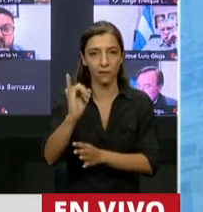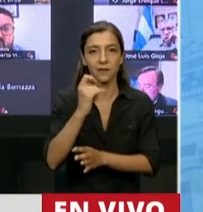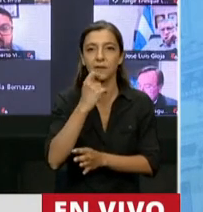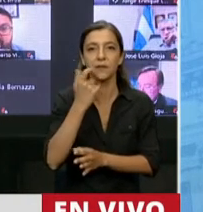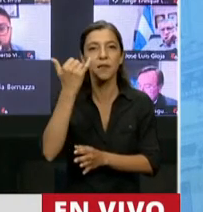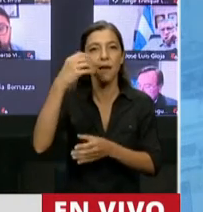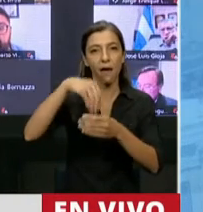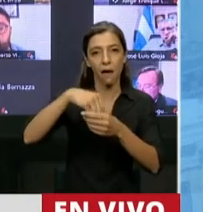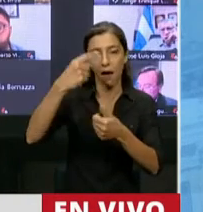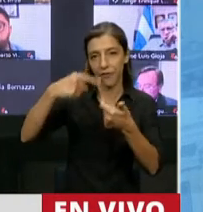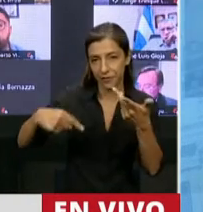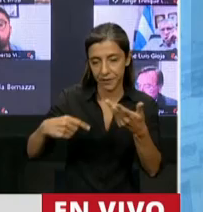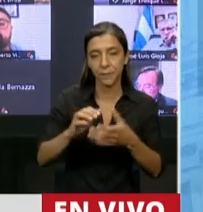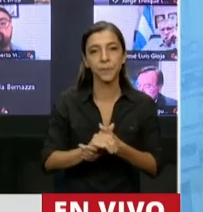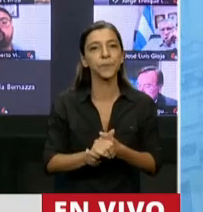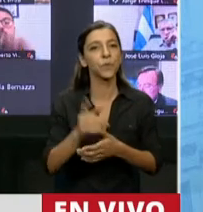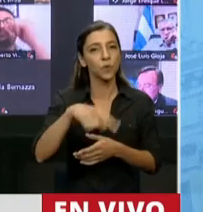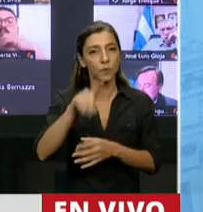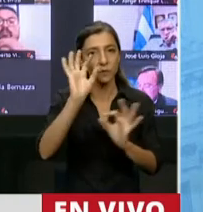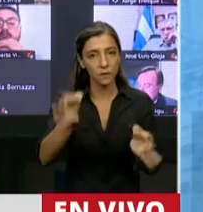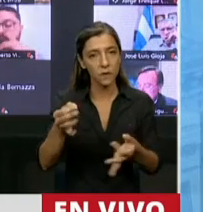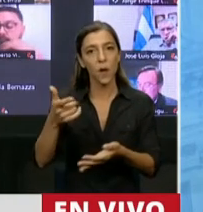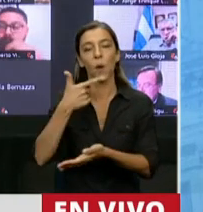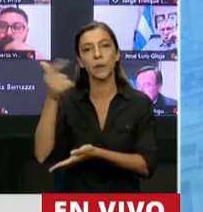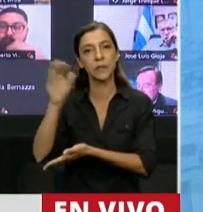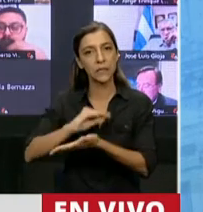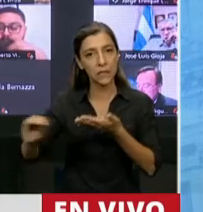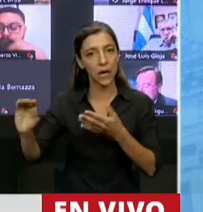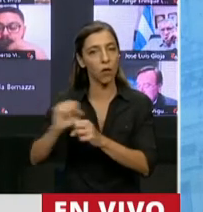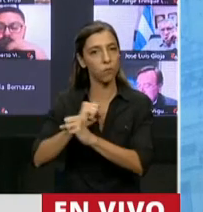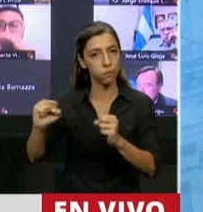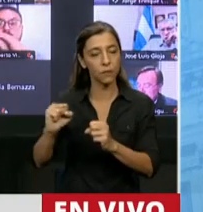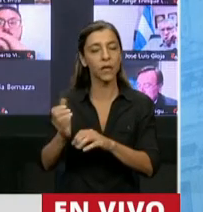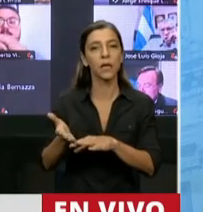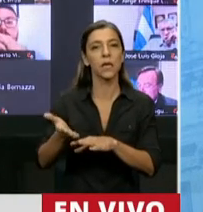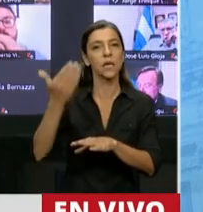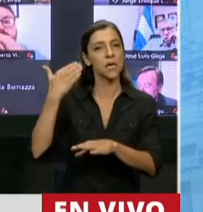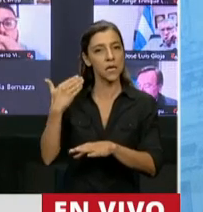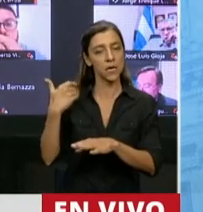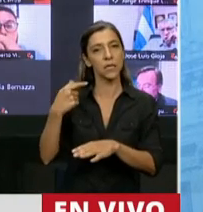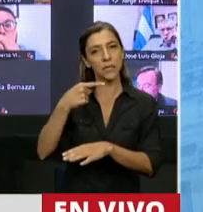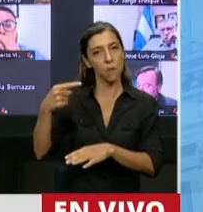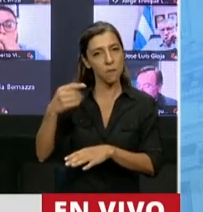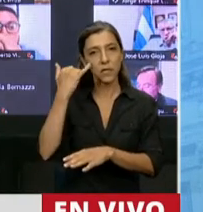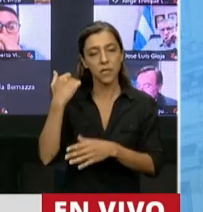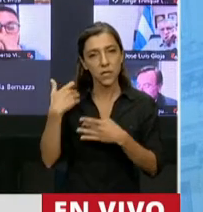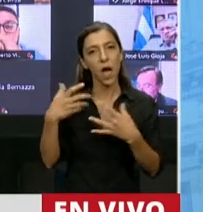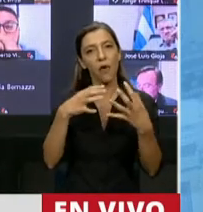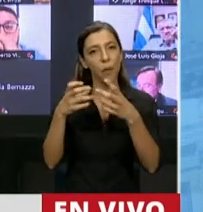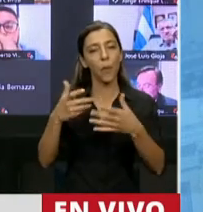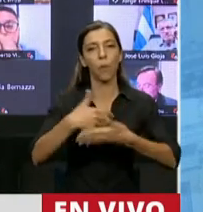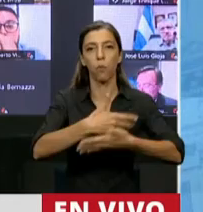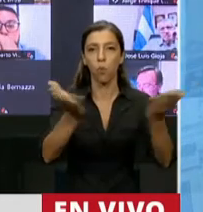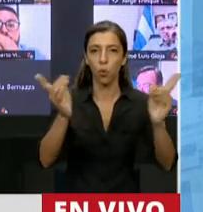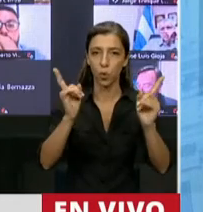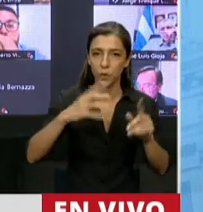del Senado y está siendo debatido desde hace varias semanas con una gran participación pública